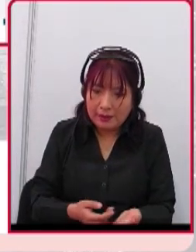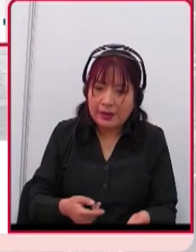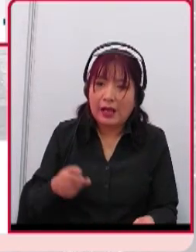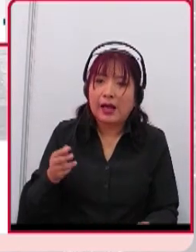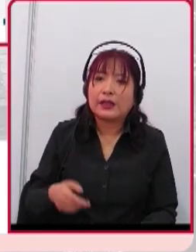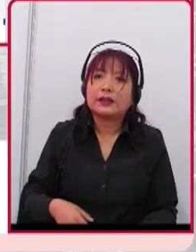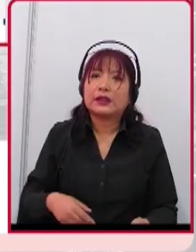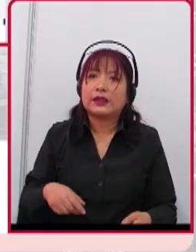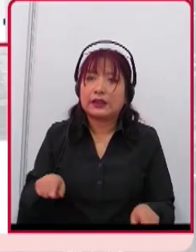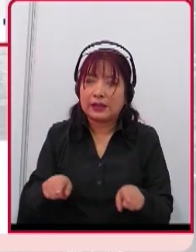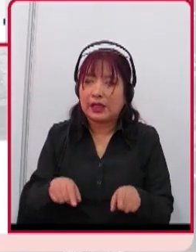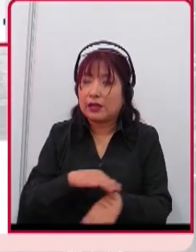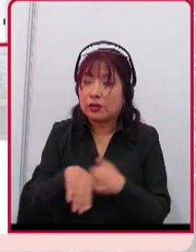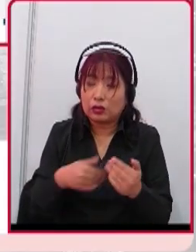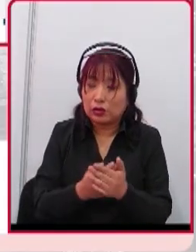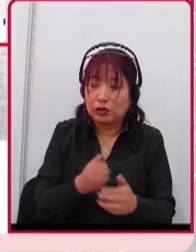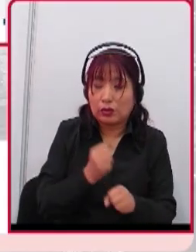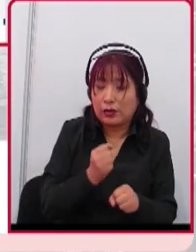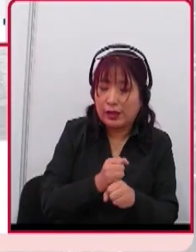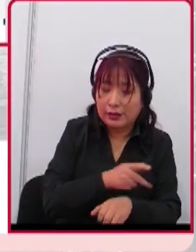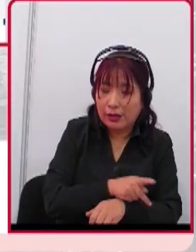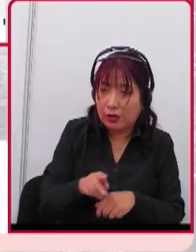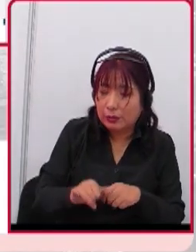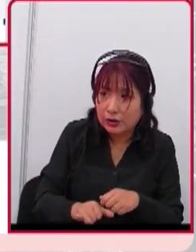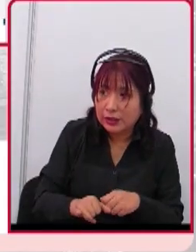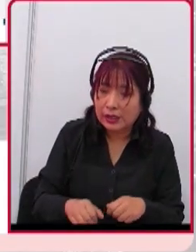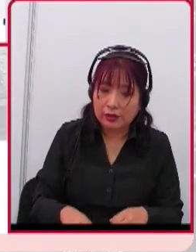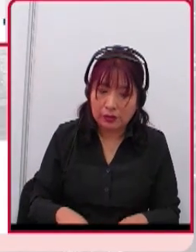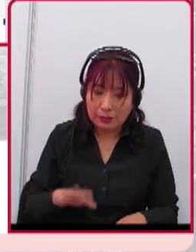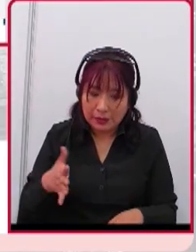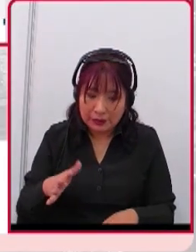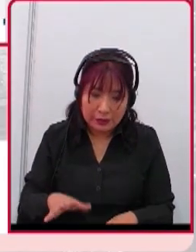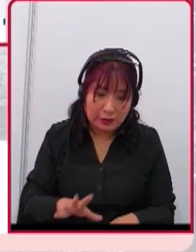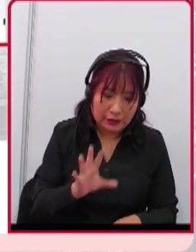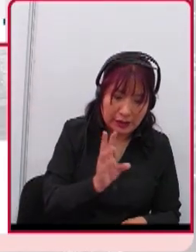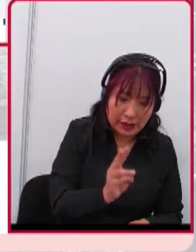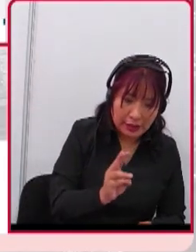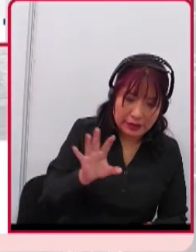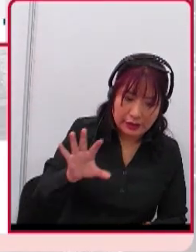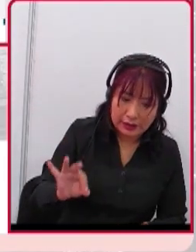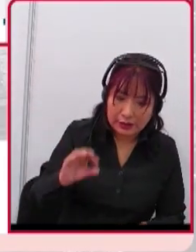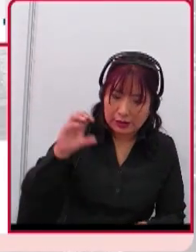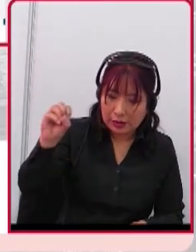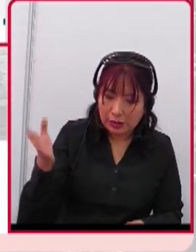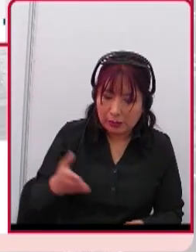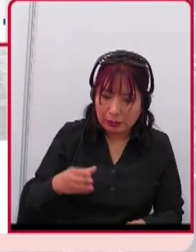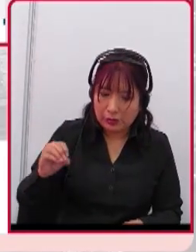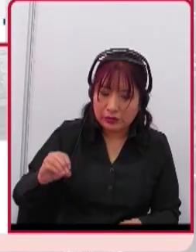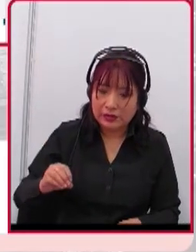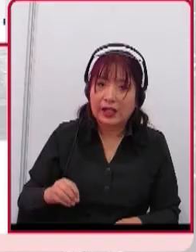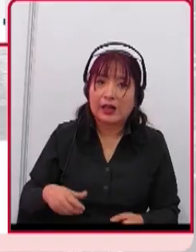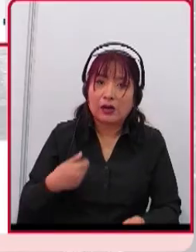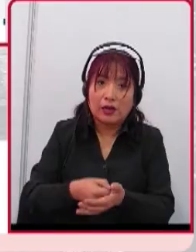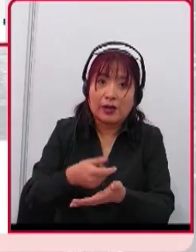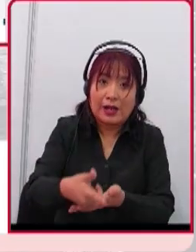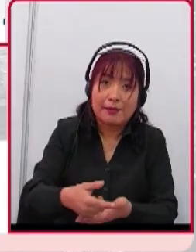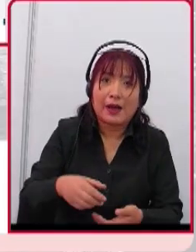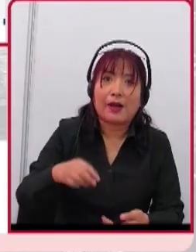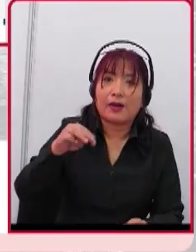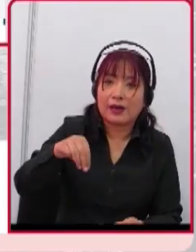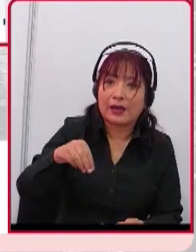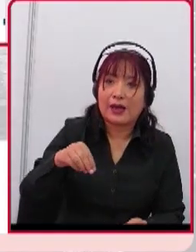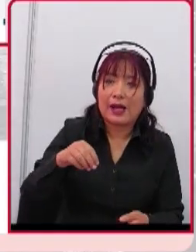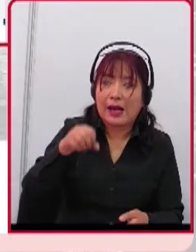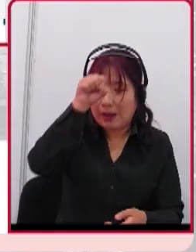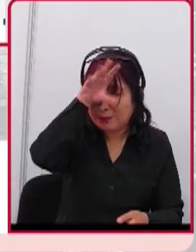El 69% del monto recaudado por canon minero representa justamente 69, seguido